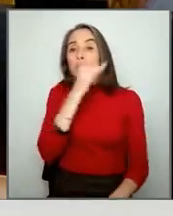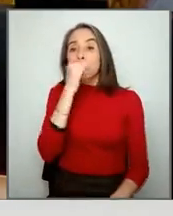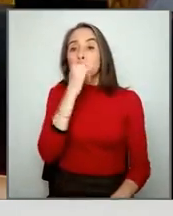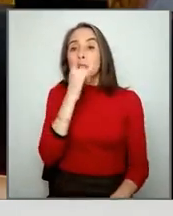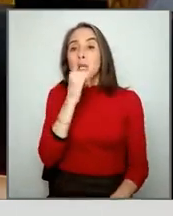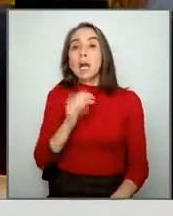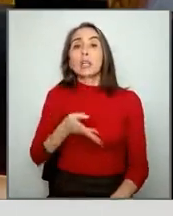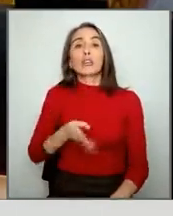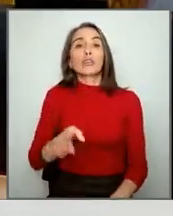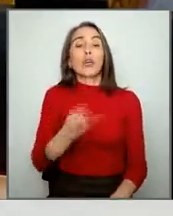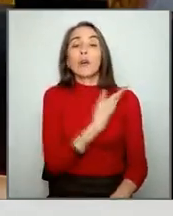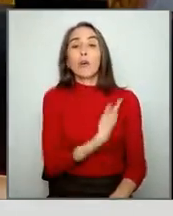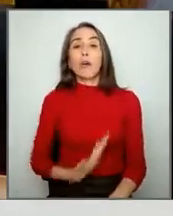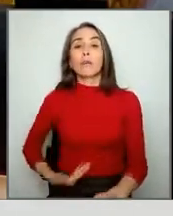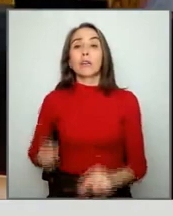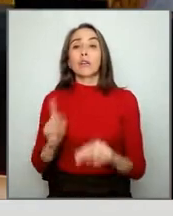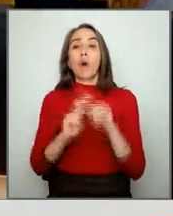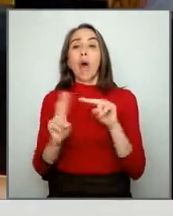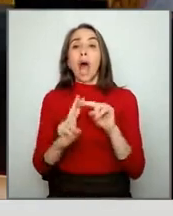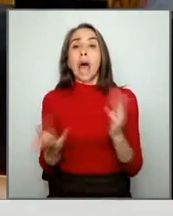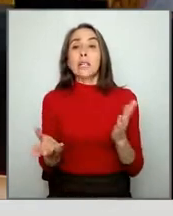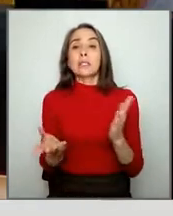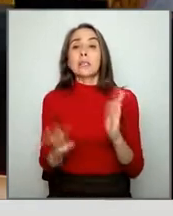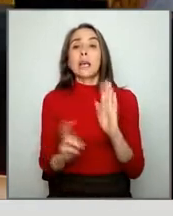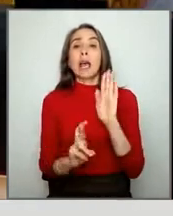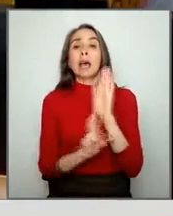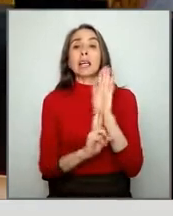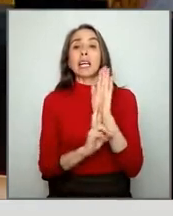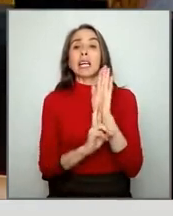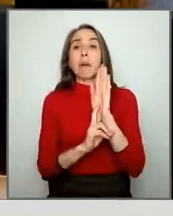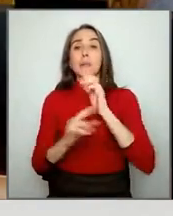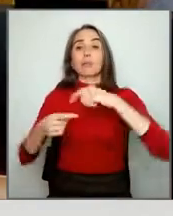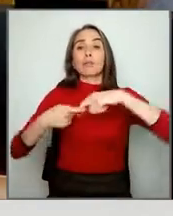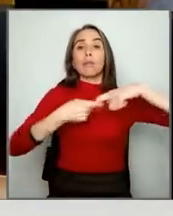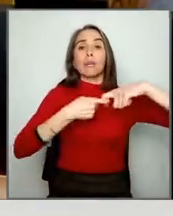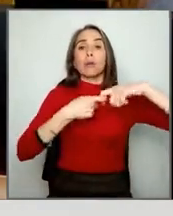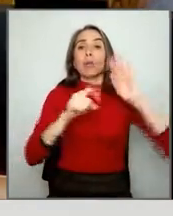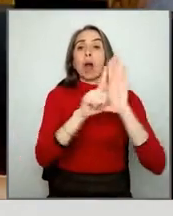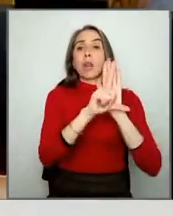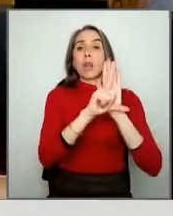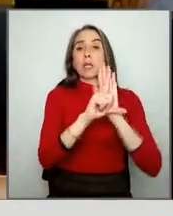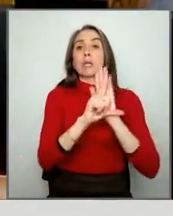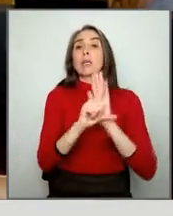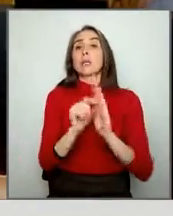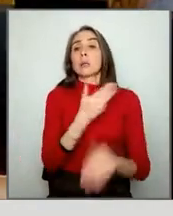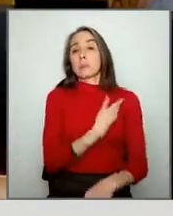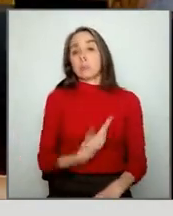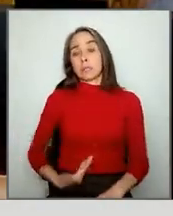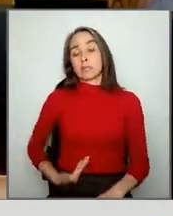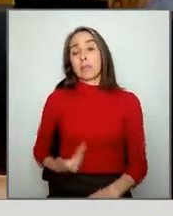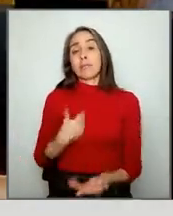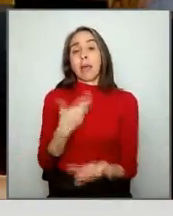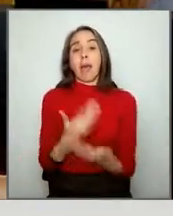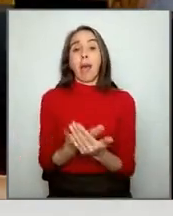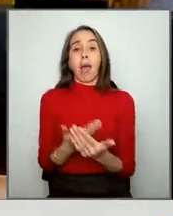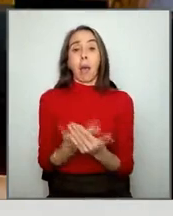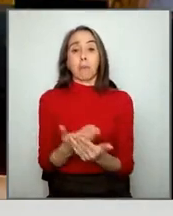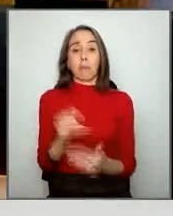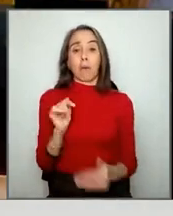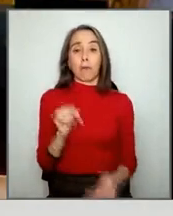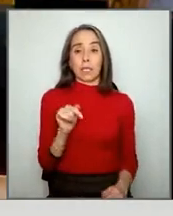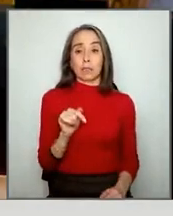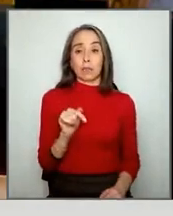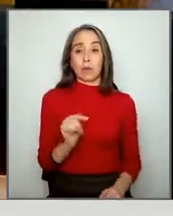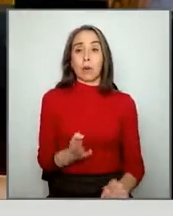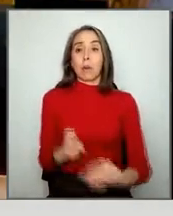del ejecutivo el reglamento de dicho ley es por eso presidente que quiero aprovechar de pedirle a la